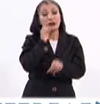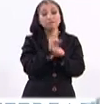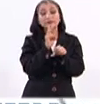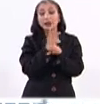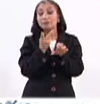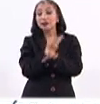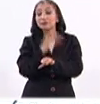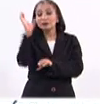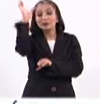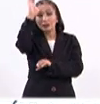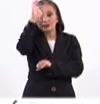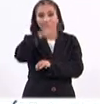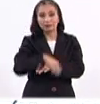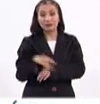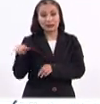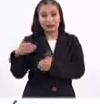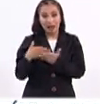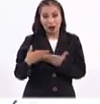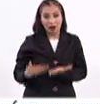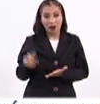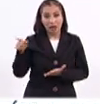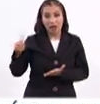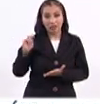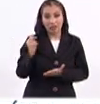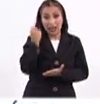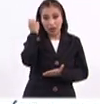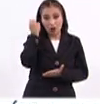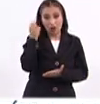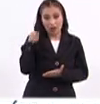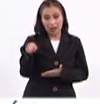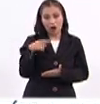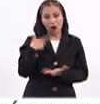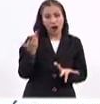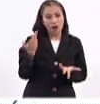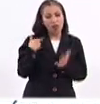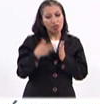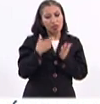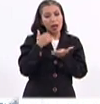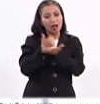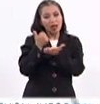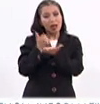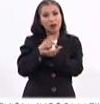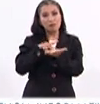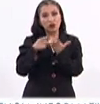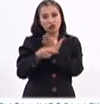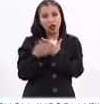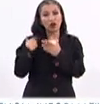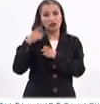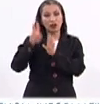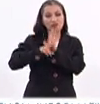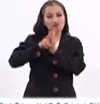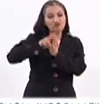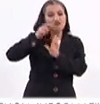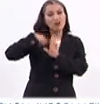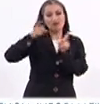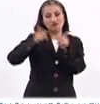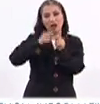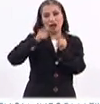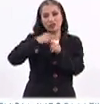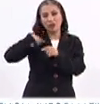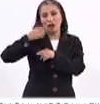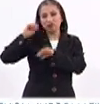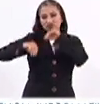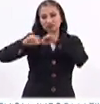lo que es la ciencia. Y en este caso, el Tecnológico ha participado constantemente en proyectos de cortometraje, desarrollo de